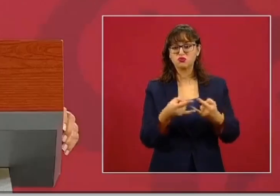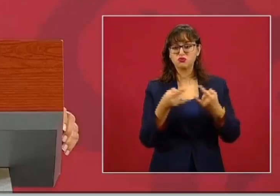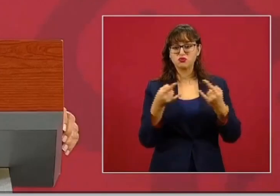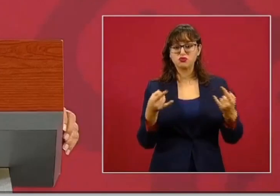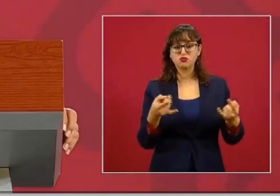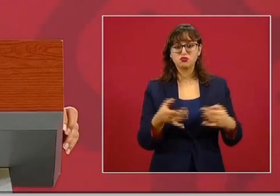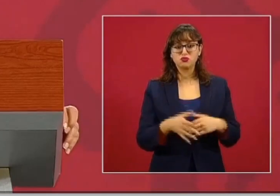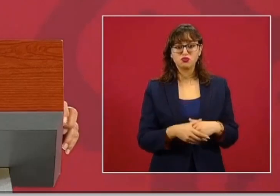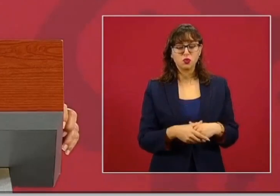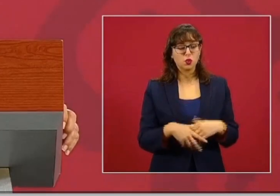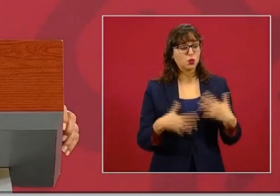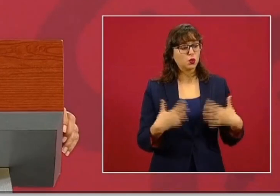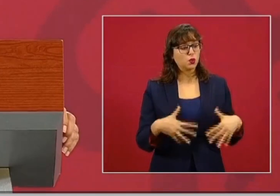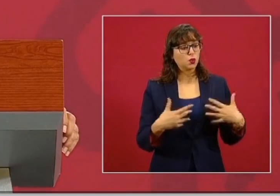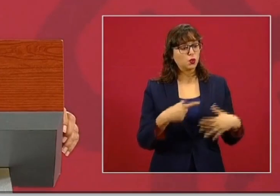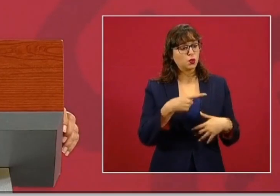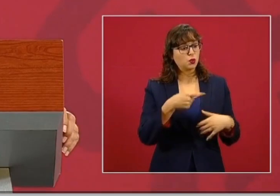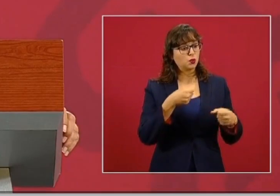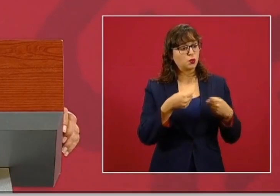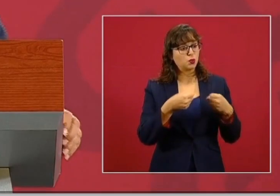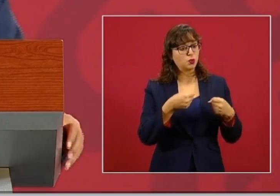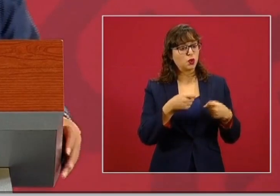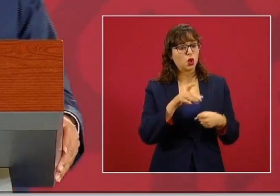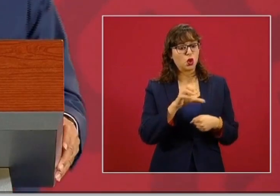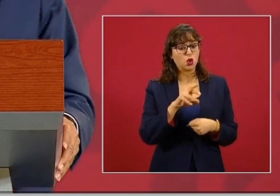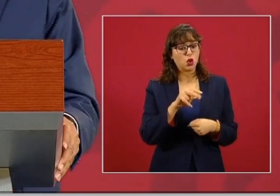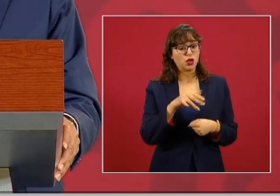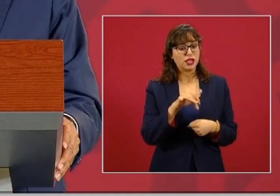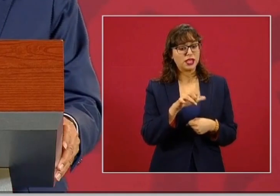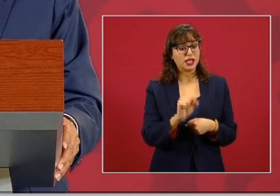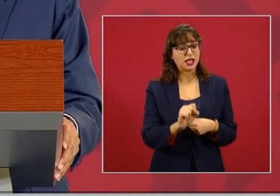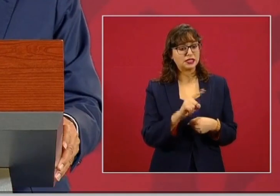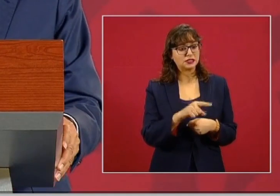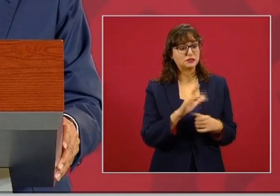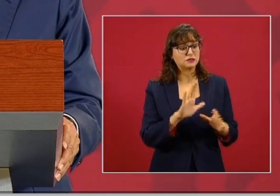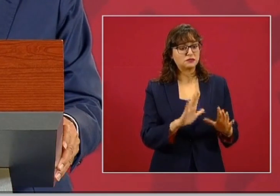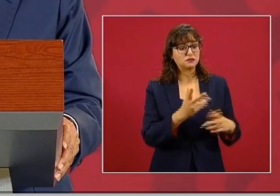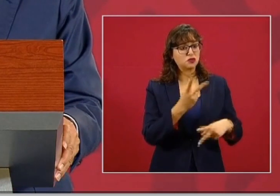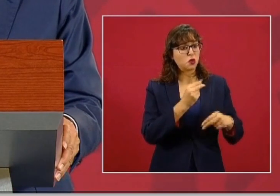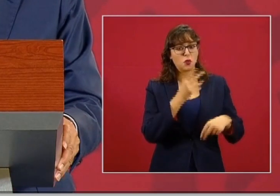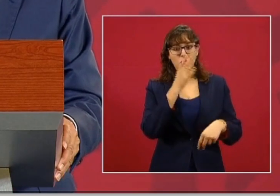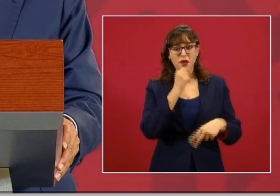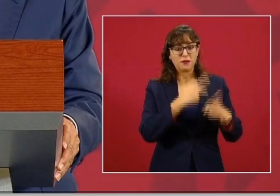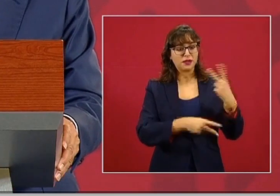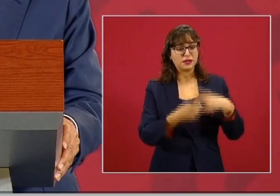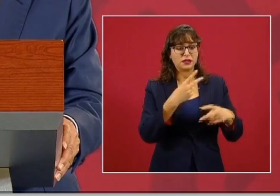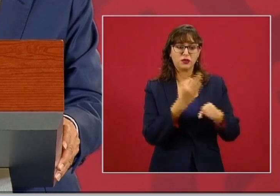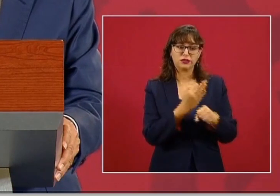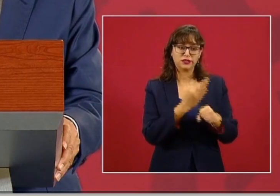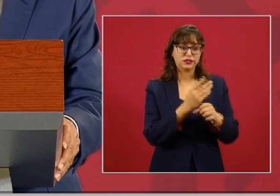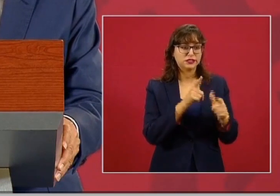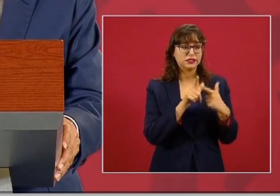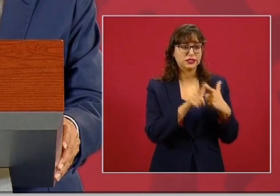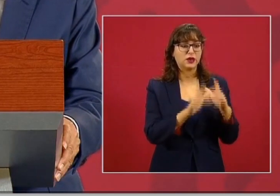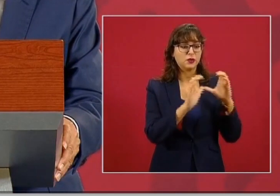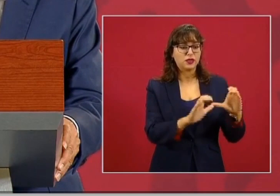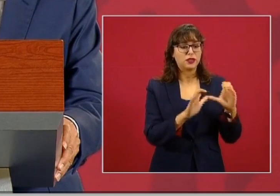Recuerdo la novela de Morir en el Golfo de Aguilar Camín, que